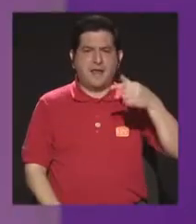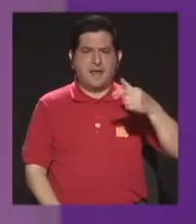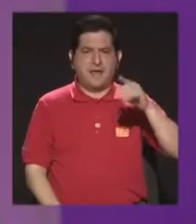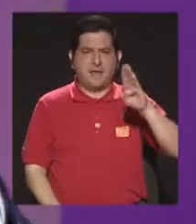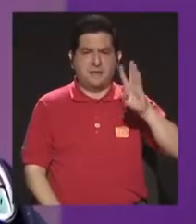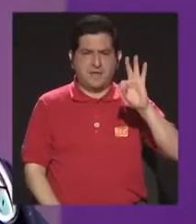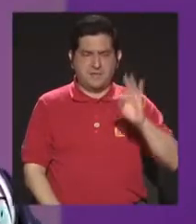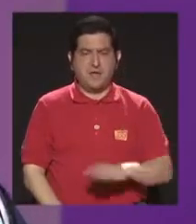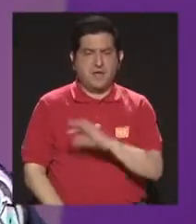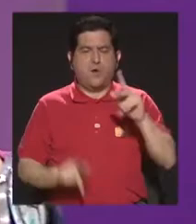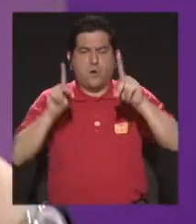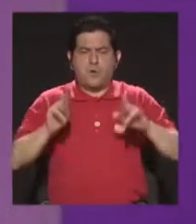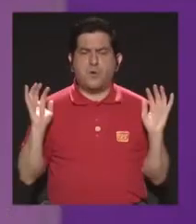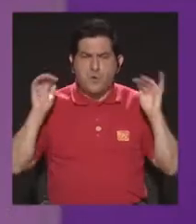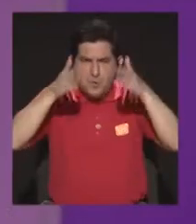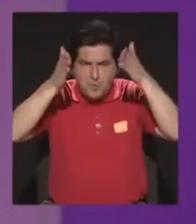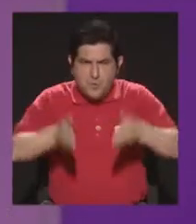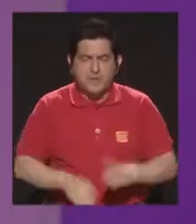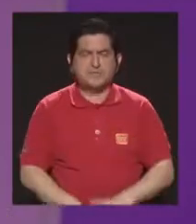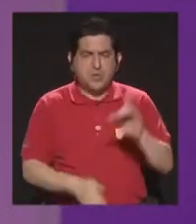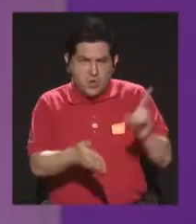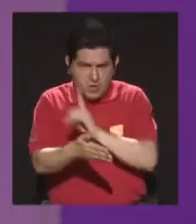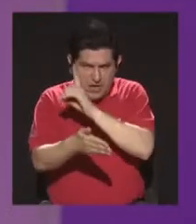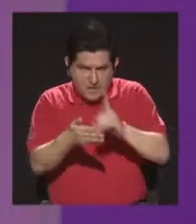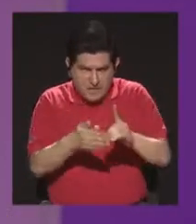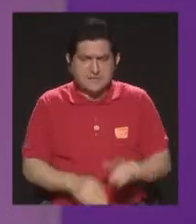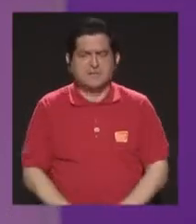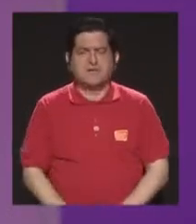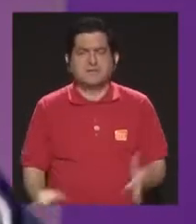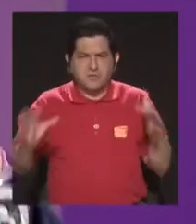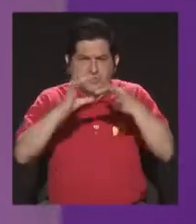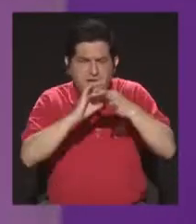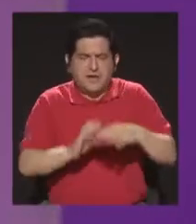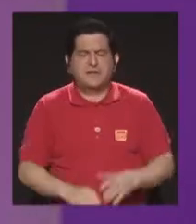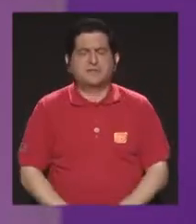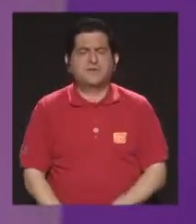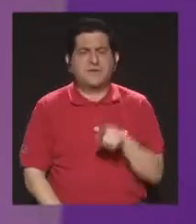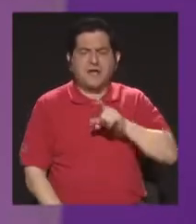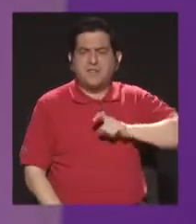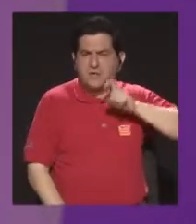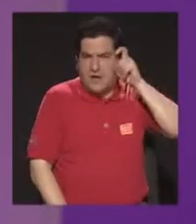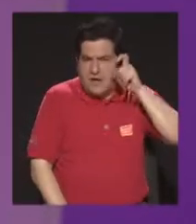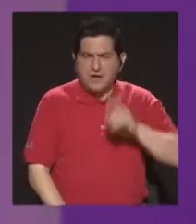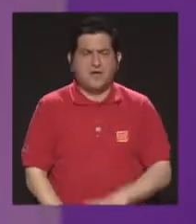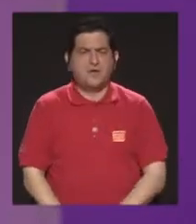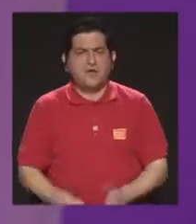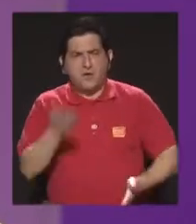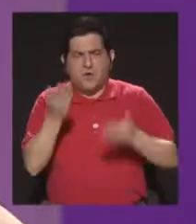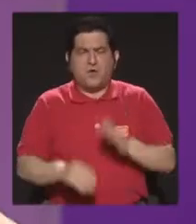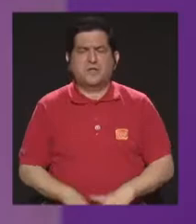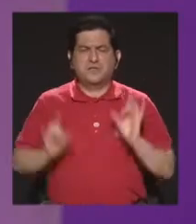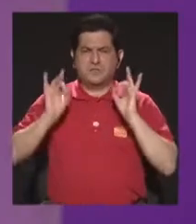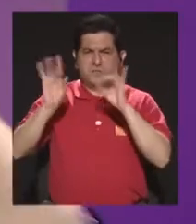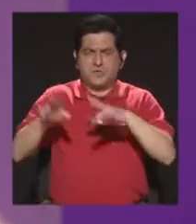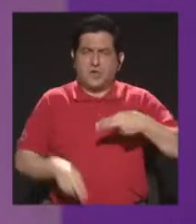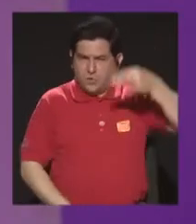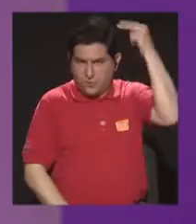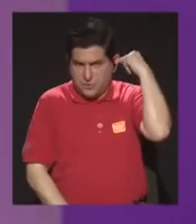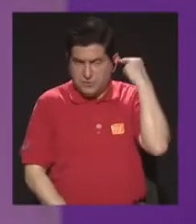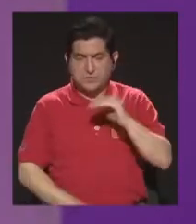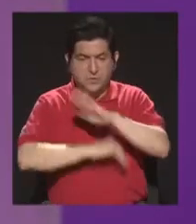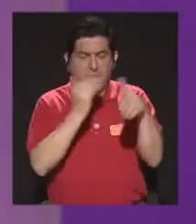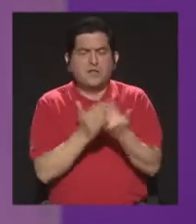migrante. Hay formas de acoso discriminatorio, sexista, racista, xenofóbico, homolesbobi, transfóbico. Y todas